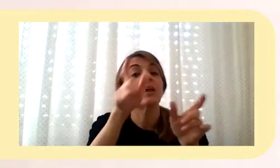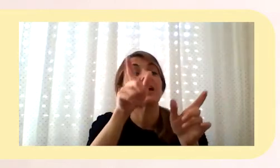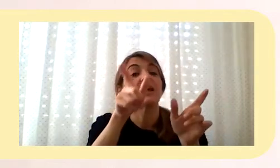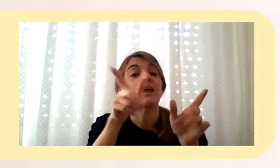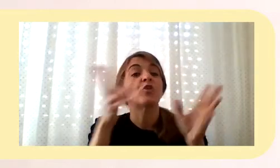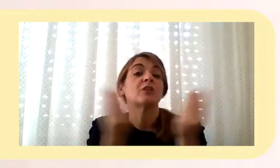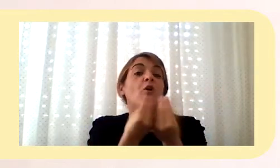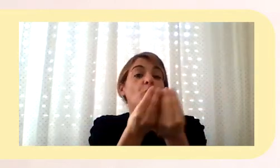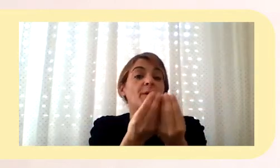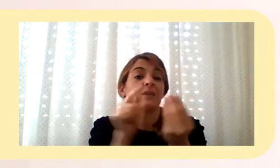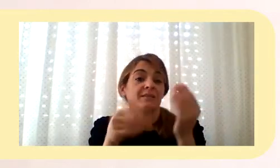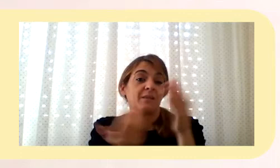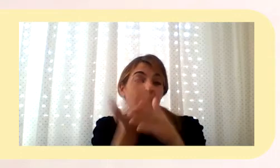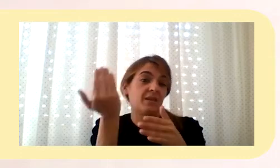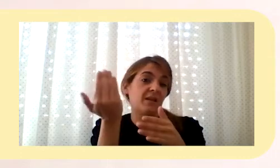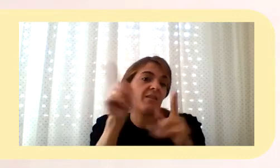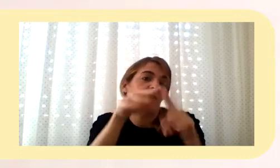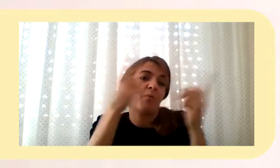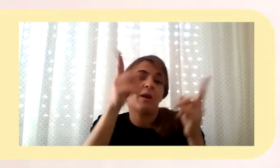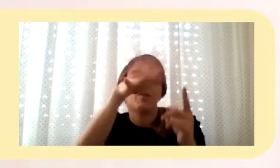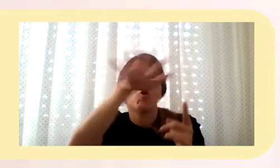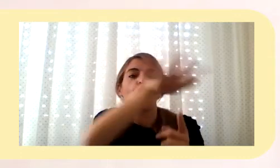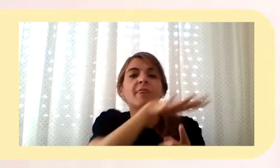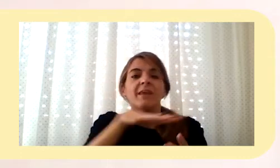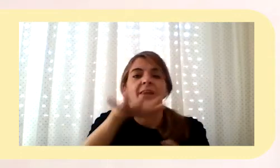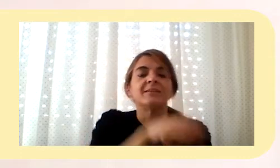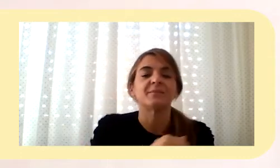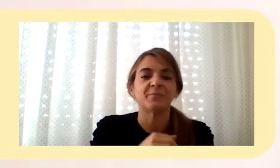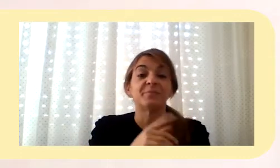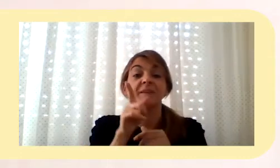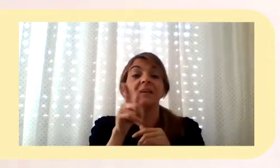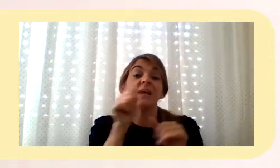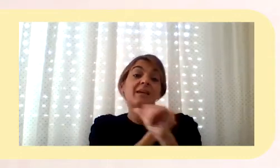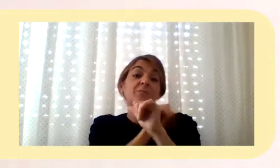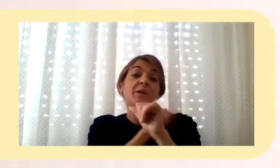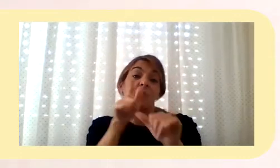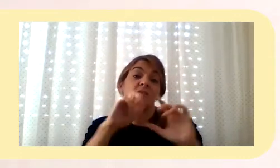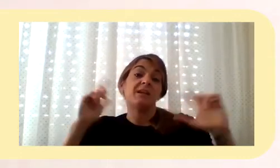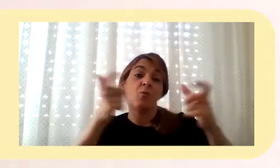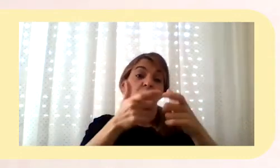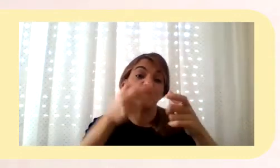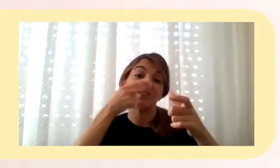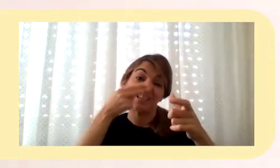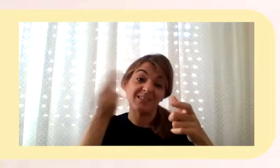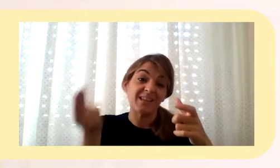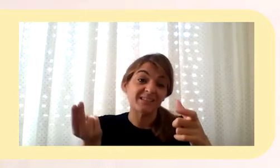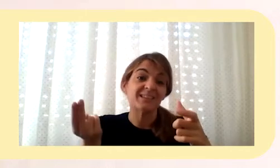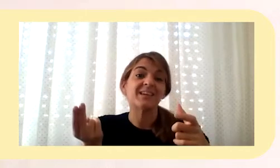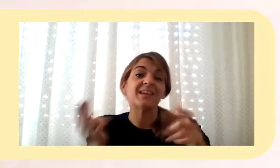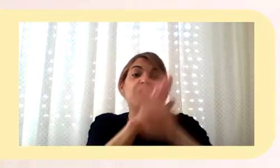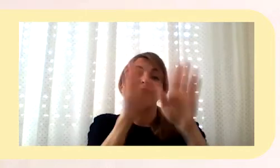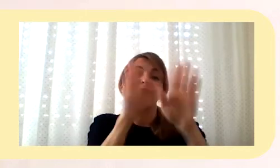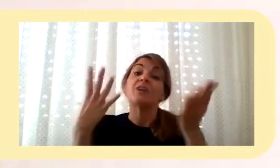desde donde quiera que estéis, y esperamos que este encuentro os resulte interesante y que entre todos y